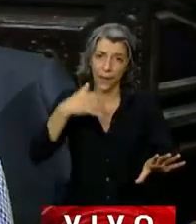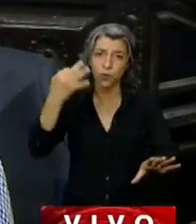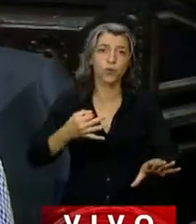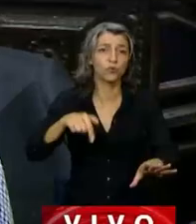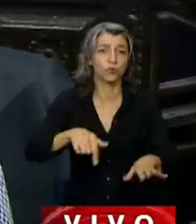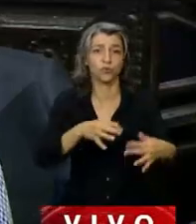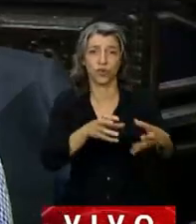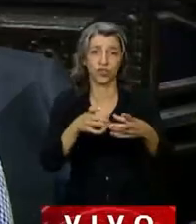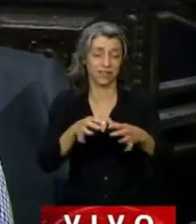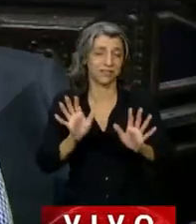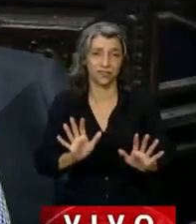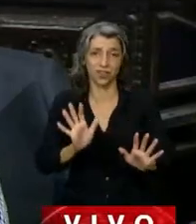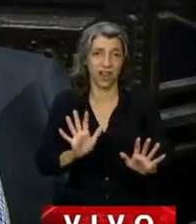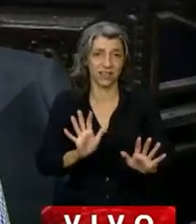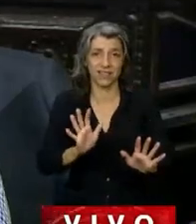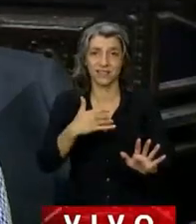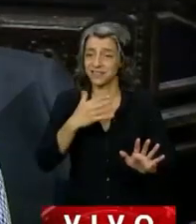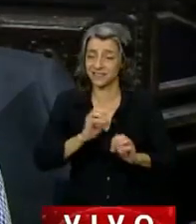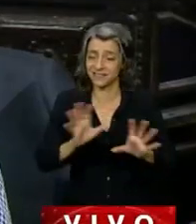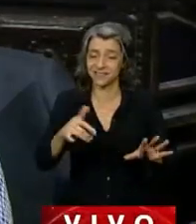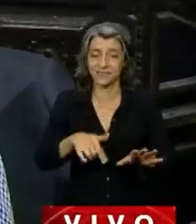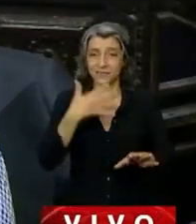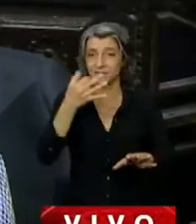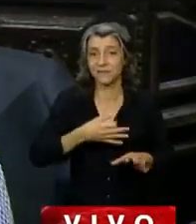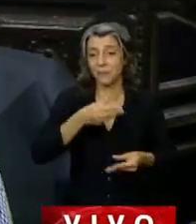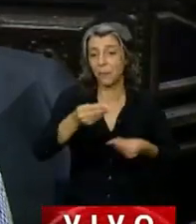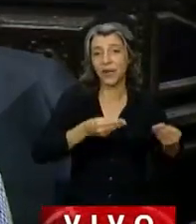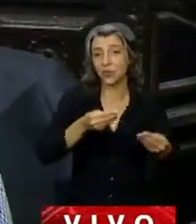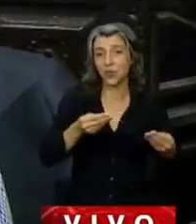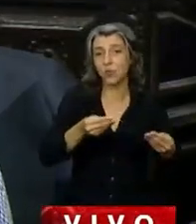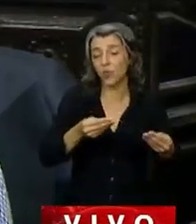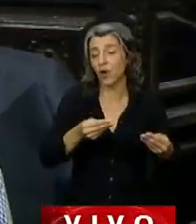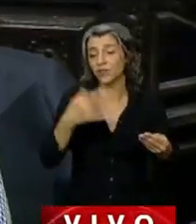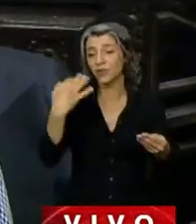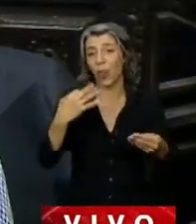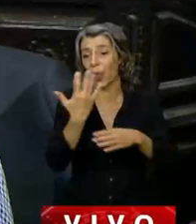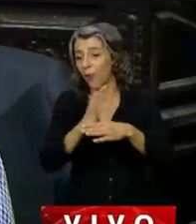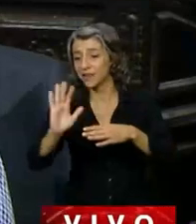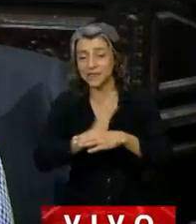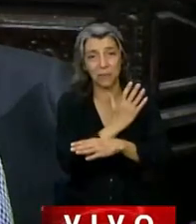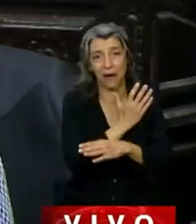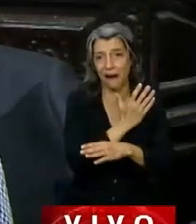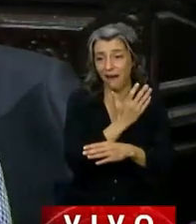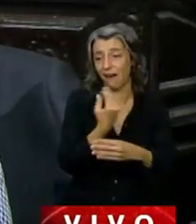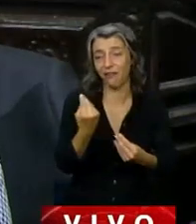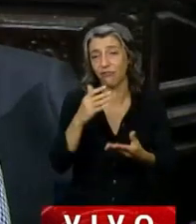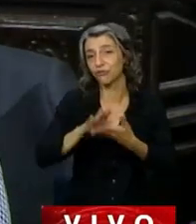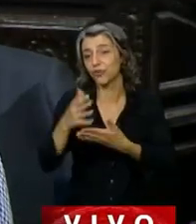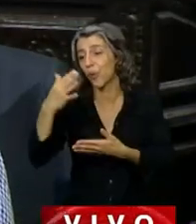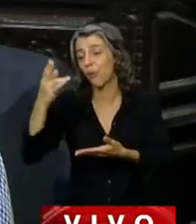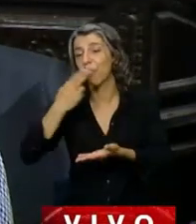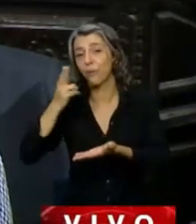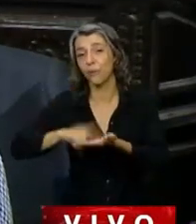esta sesión y que por supuesto no se tendría que tratar con este presupuesto, que tiene que ver con el impuesto a